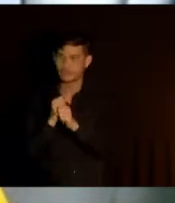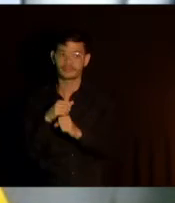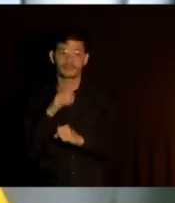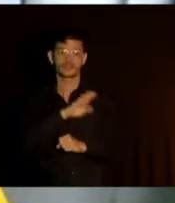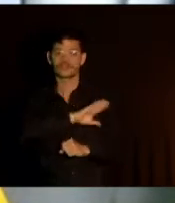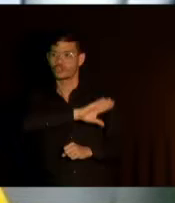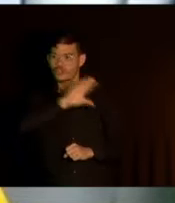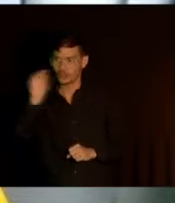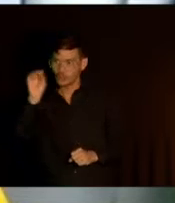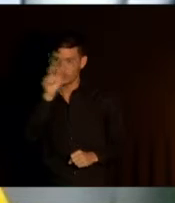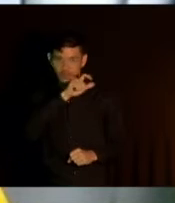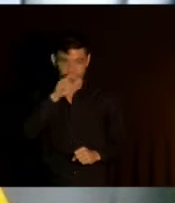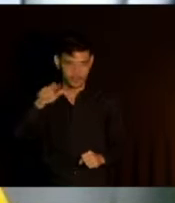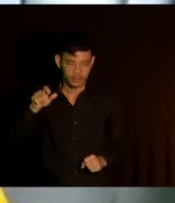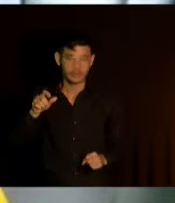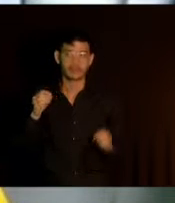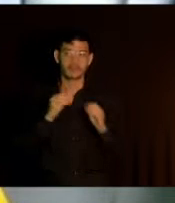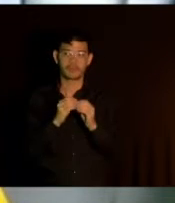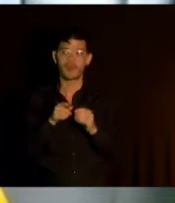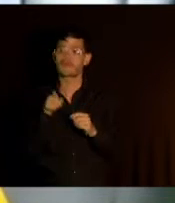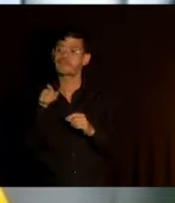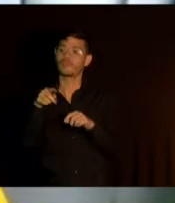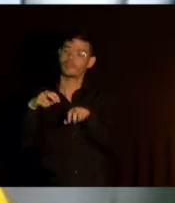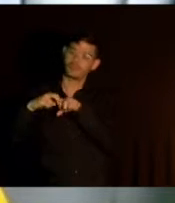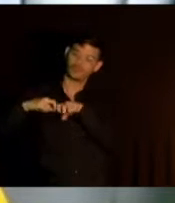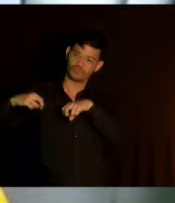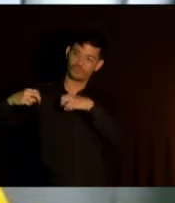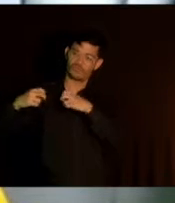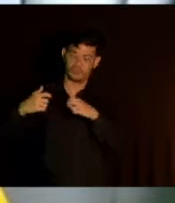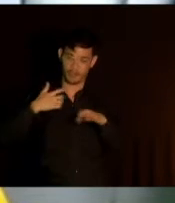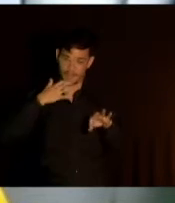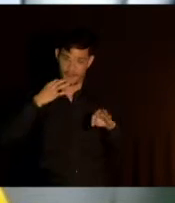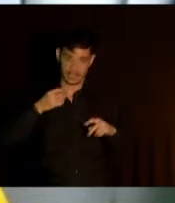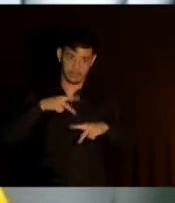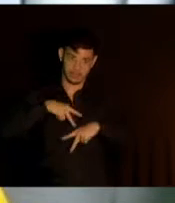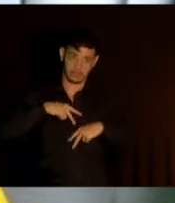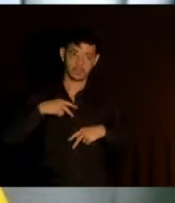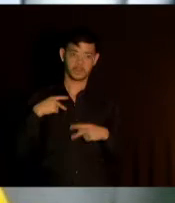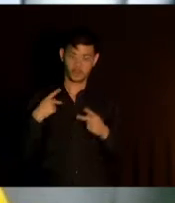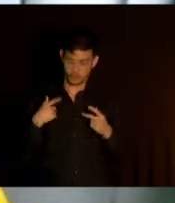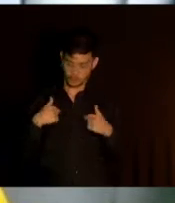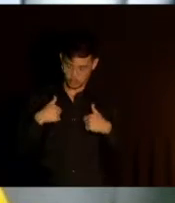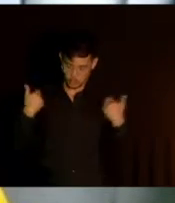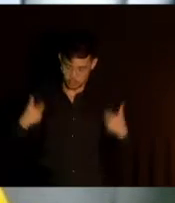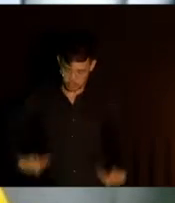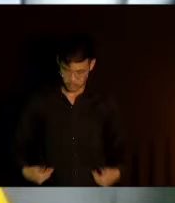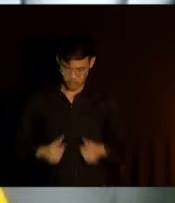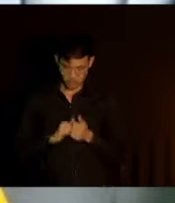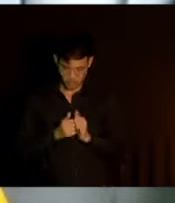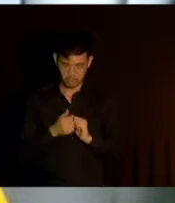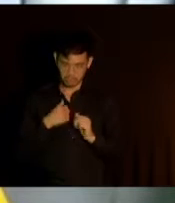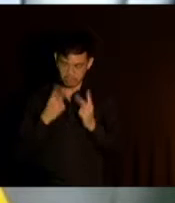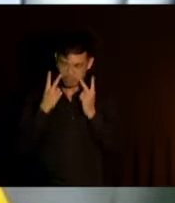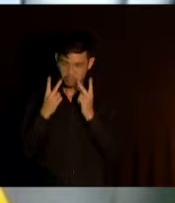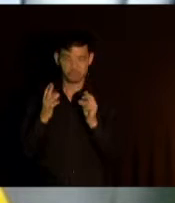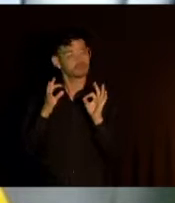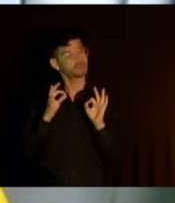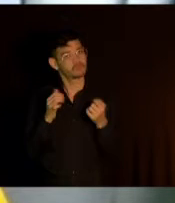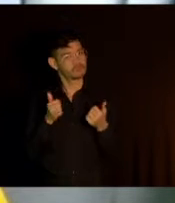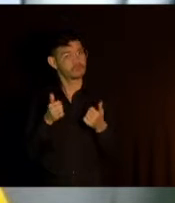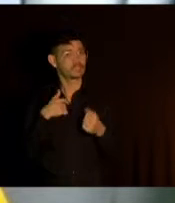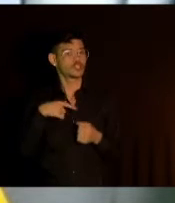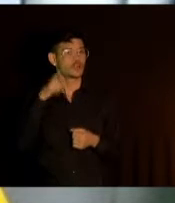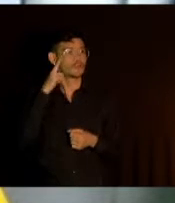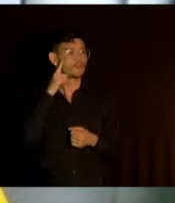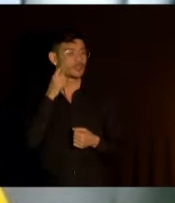televidentes, a los panelistas. Pues, en lo personal y como deportista veo con buenos ojos. Creo que es una gran oportunidad